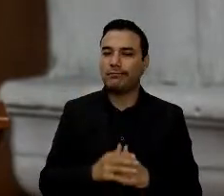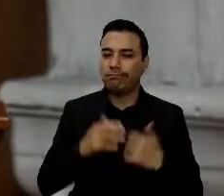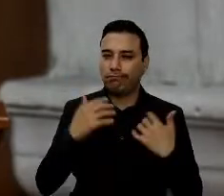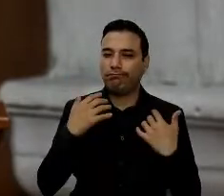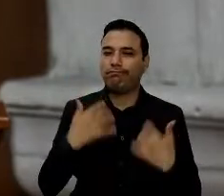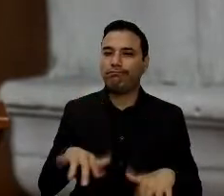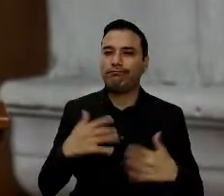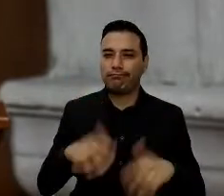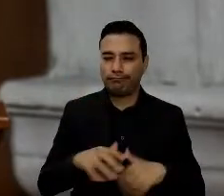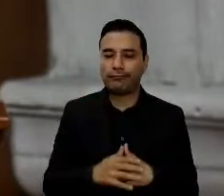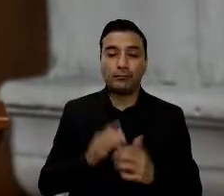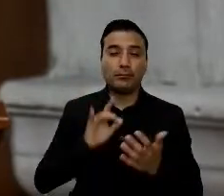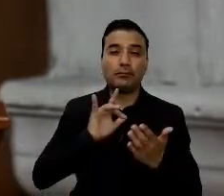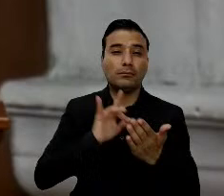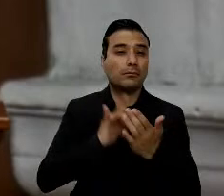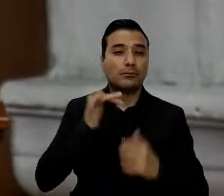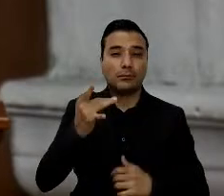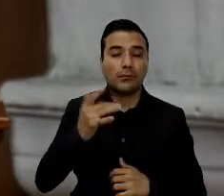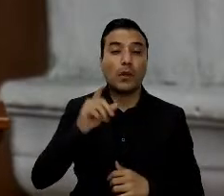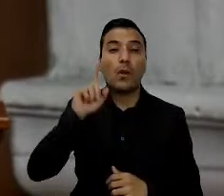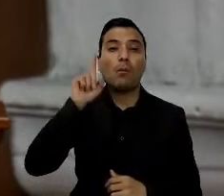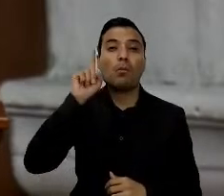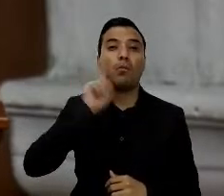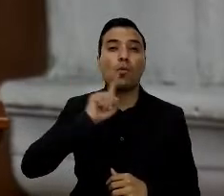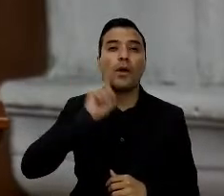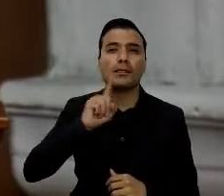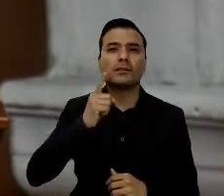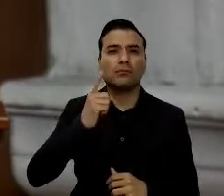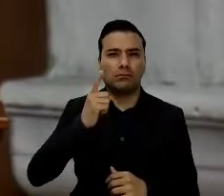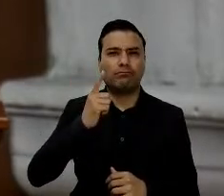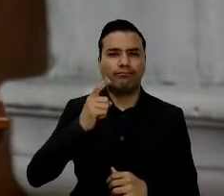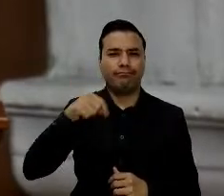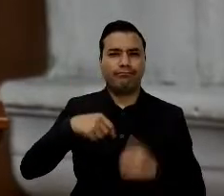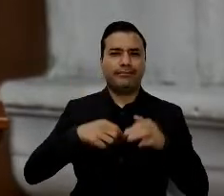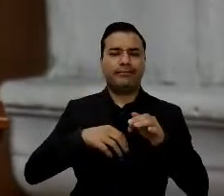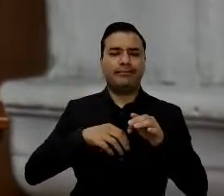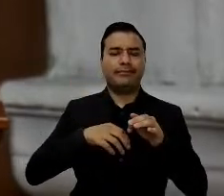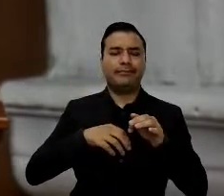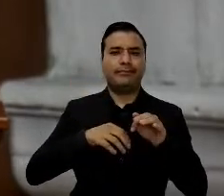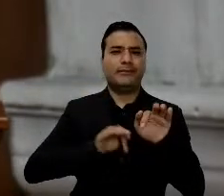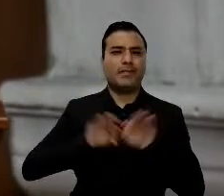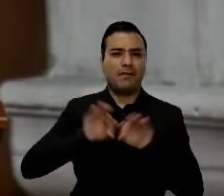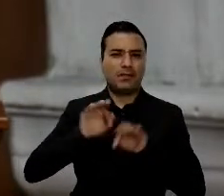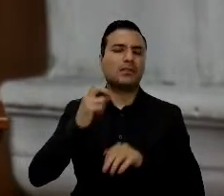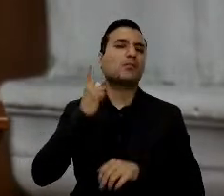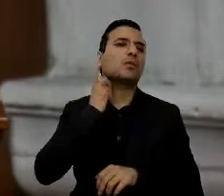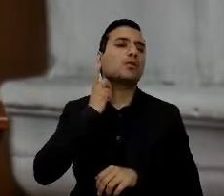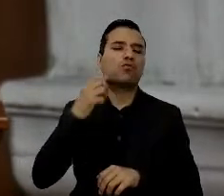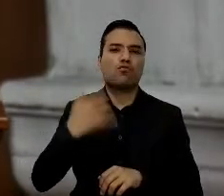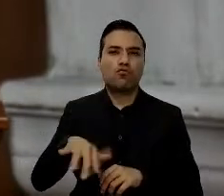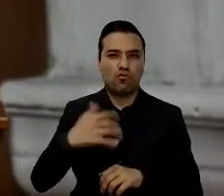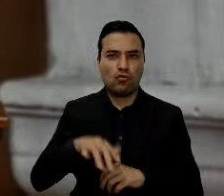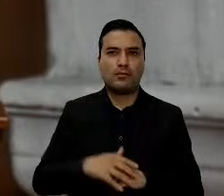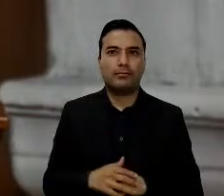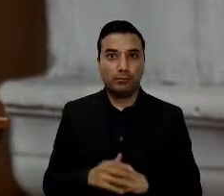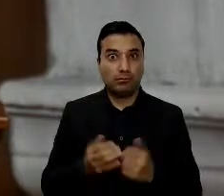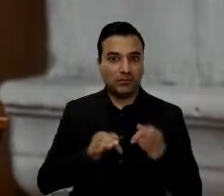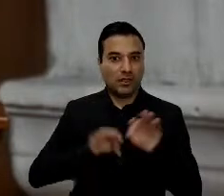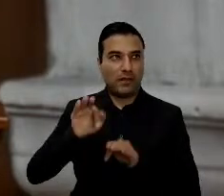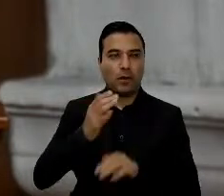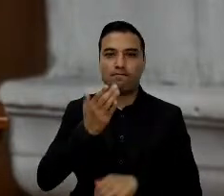reflejado a través de mujeres que hoy contribuimos en estas sesenta y un legislatura y esta rinde frutos